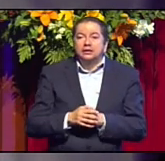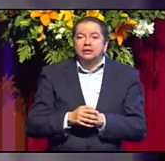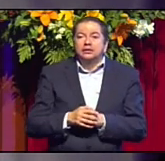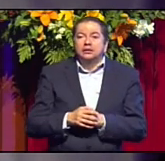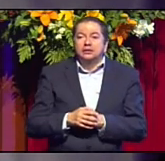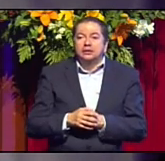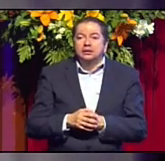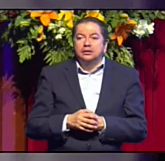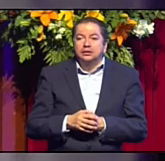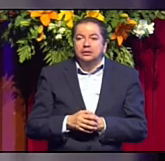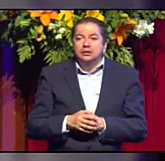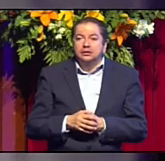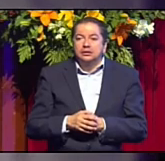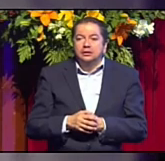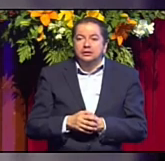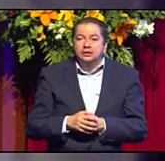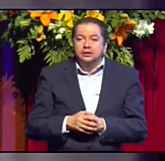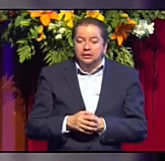El